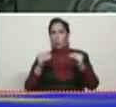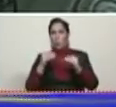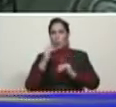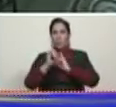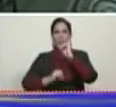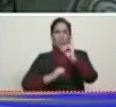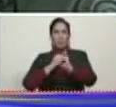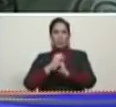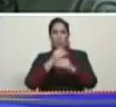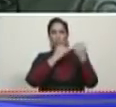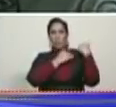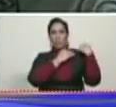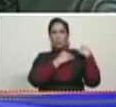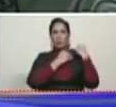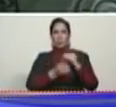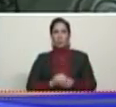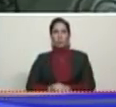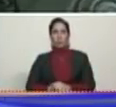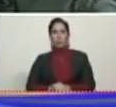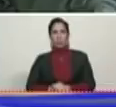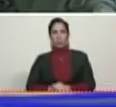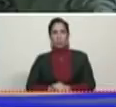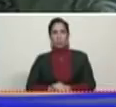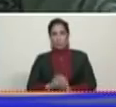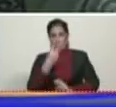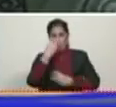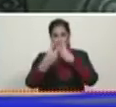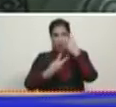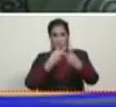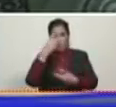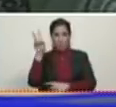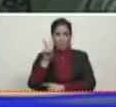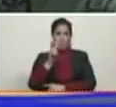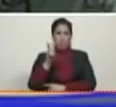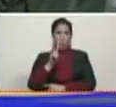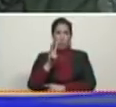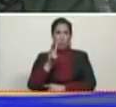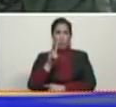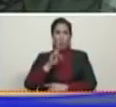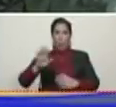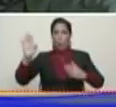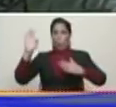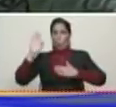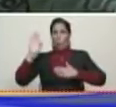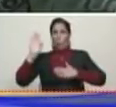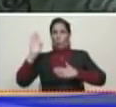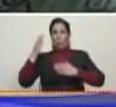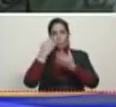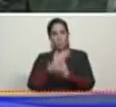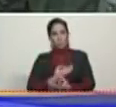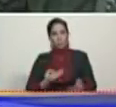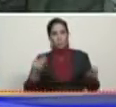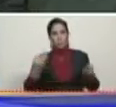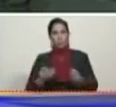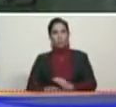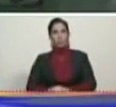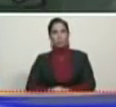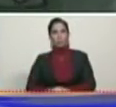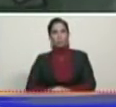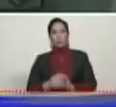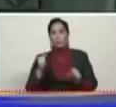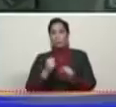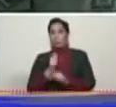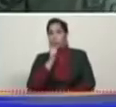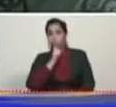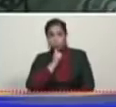internacionales que nos visitaron en Venezuela a propósito de su toma de posesión, una excelente ejecución, no hubo ningún